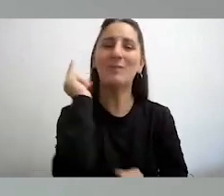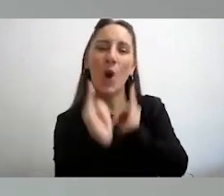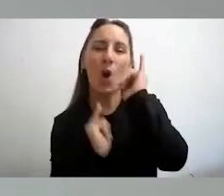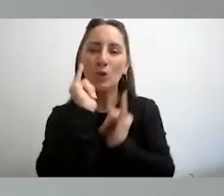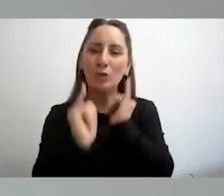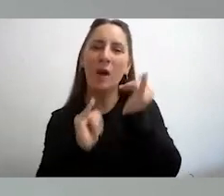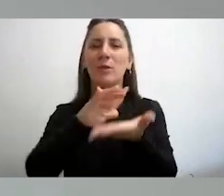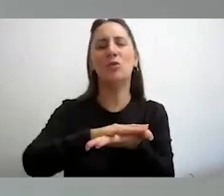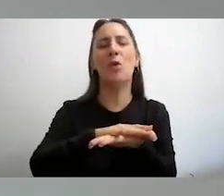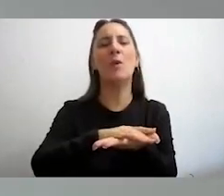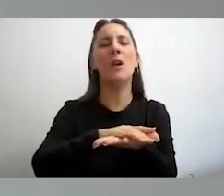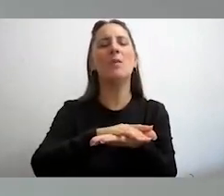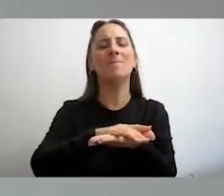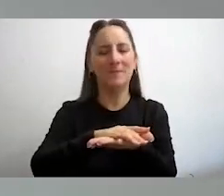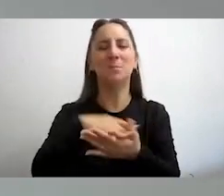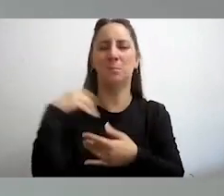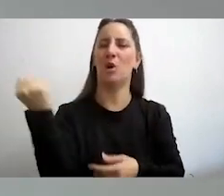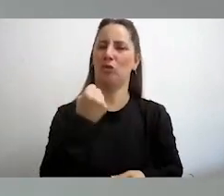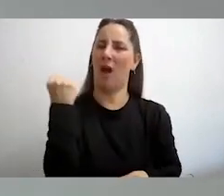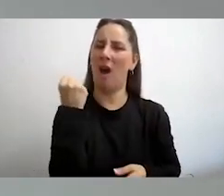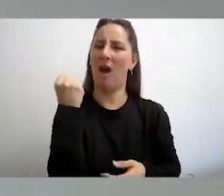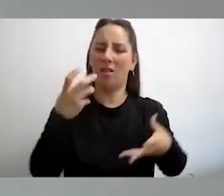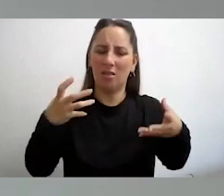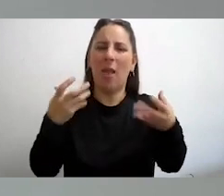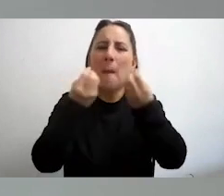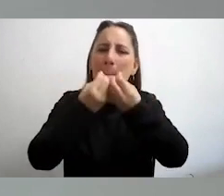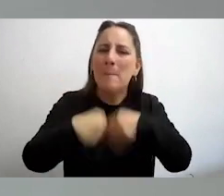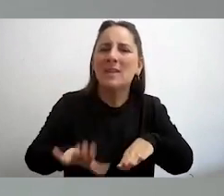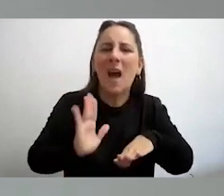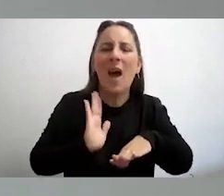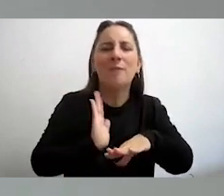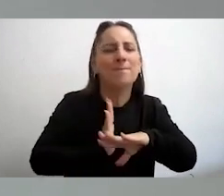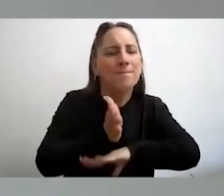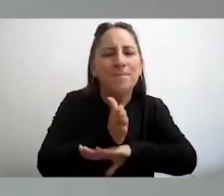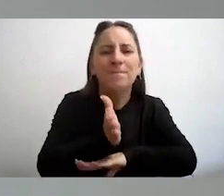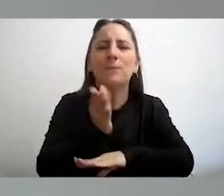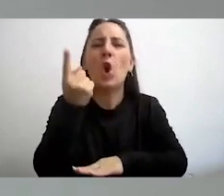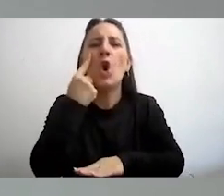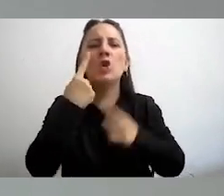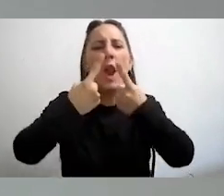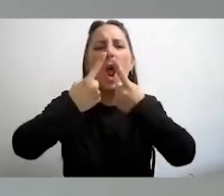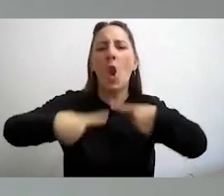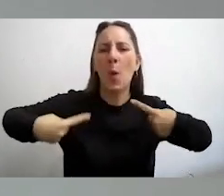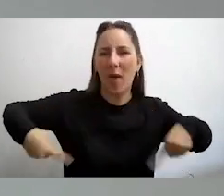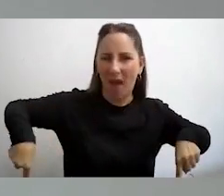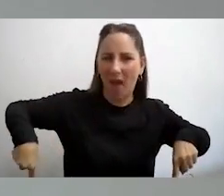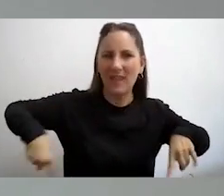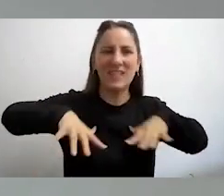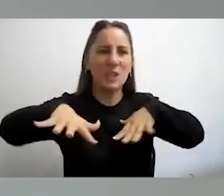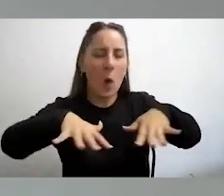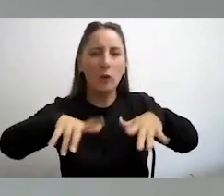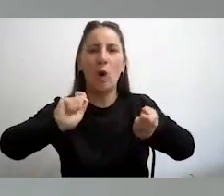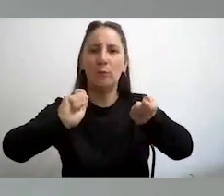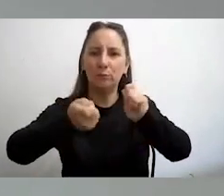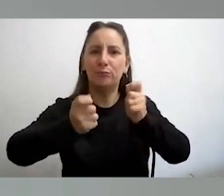de lo importante que es poder tener, obviamente, una introducción donde uno ve todas las novedades que van aconteciendo, que la verdad que